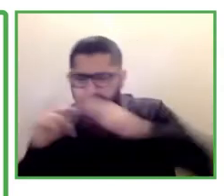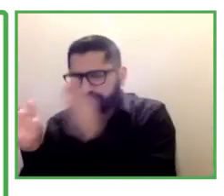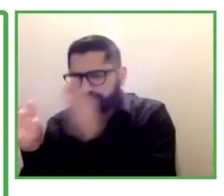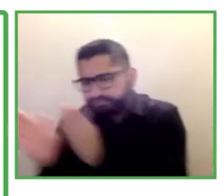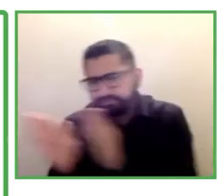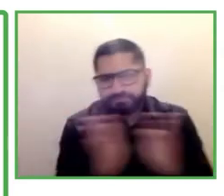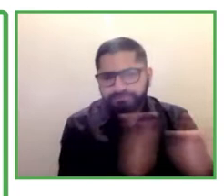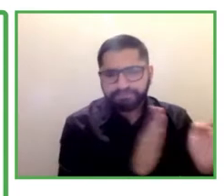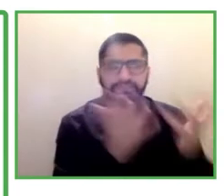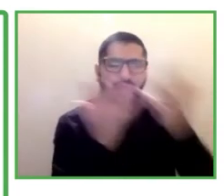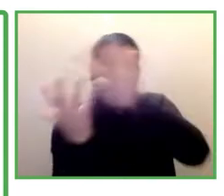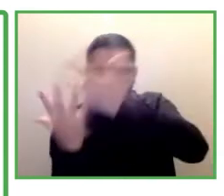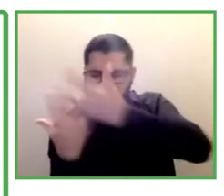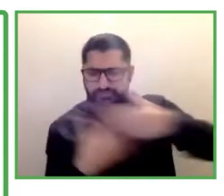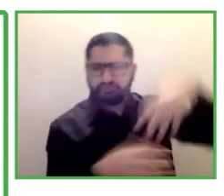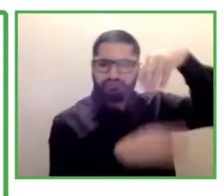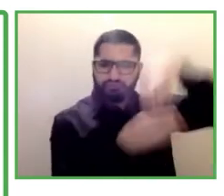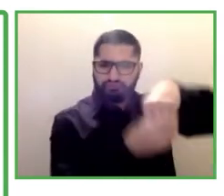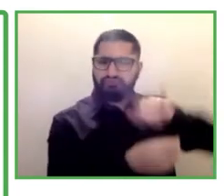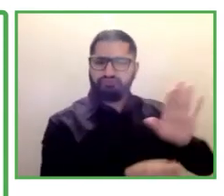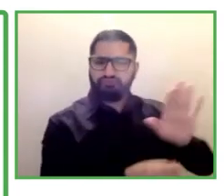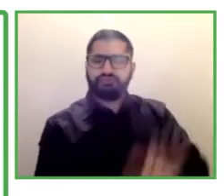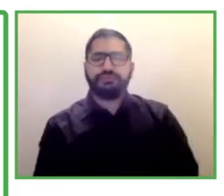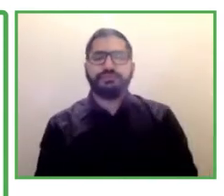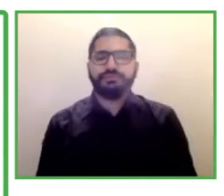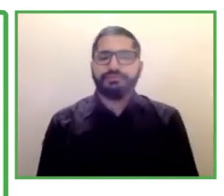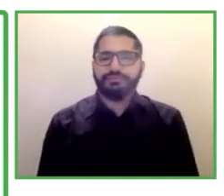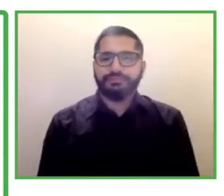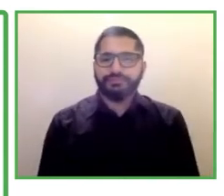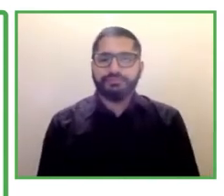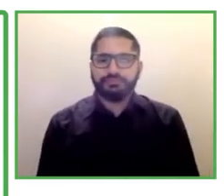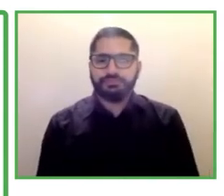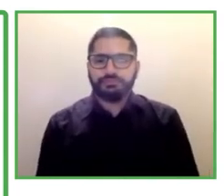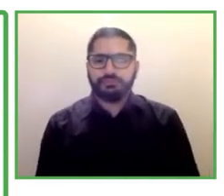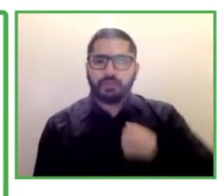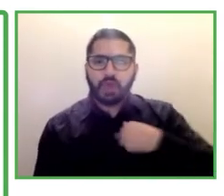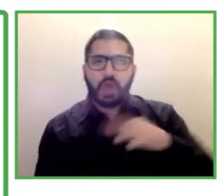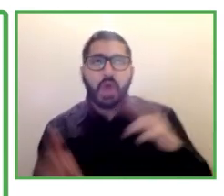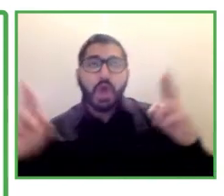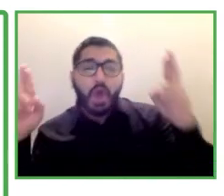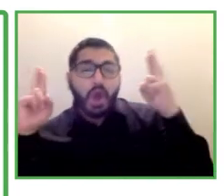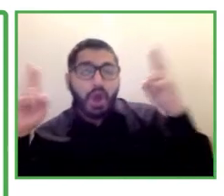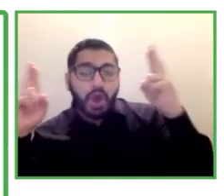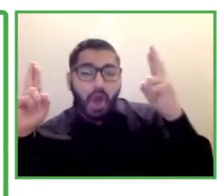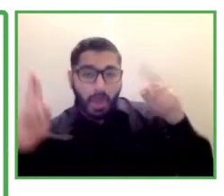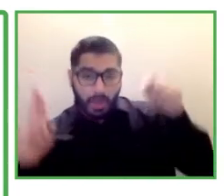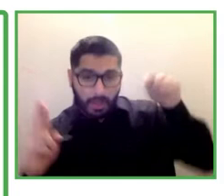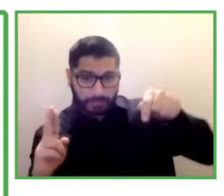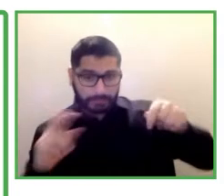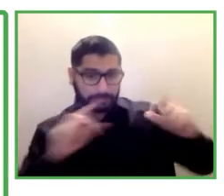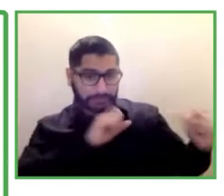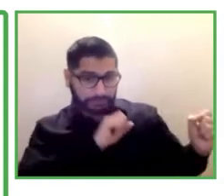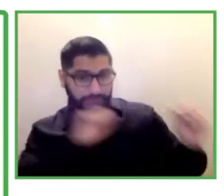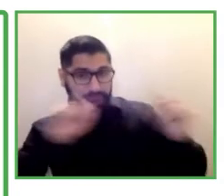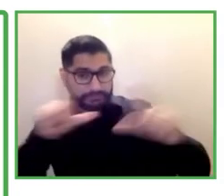Espero que esta presentación abarque la riqueza y felicidad de un empleo